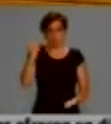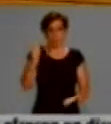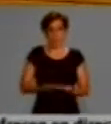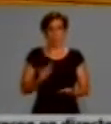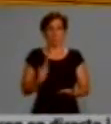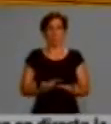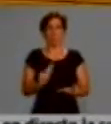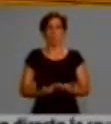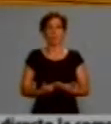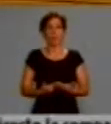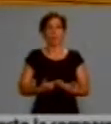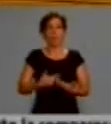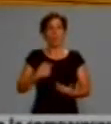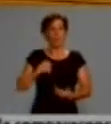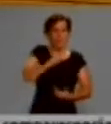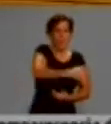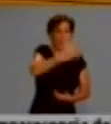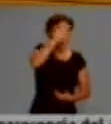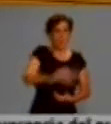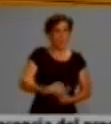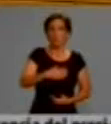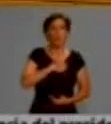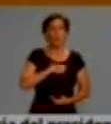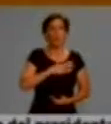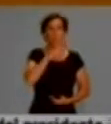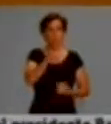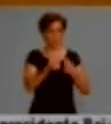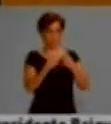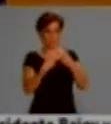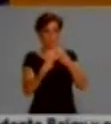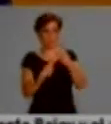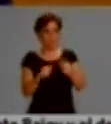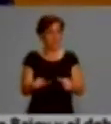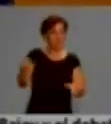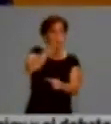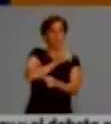Le he demostrado por qué no podemos creerle, porque ustedes no han dicho una sola verdad